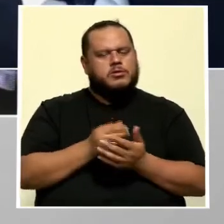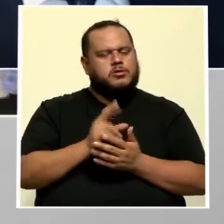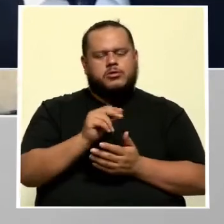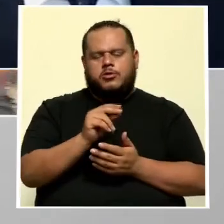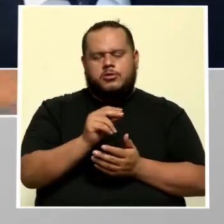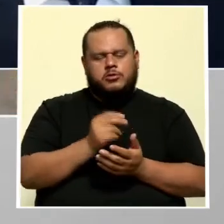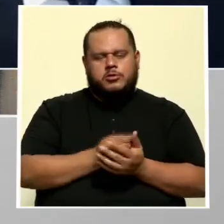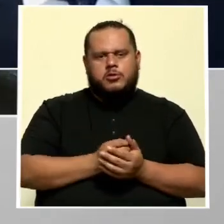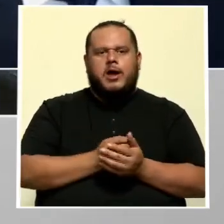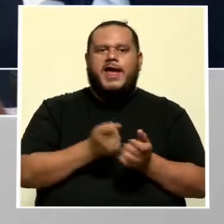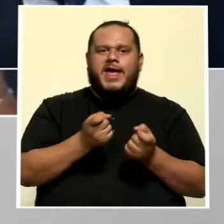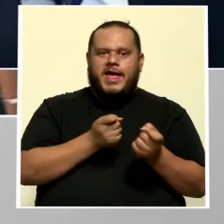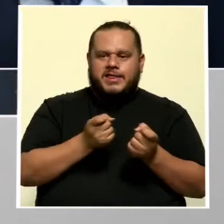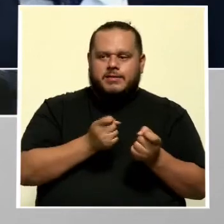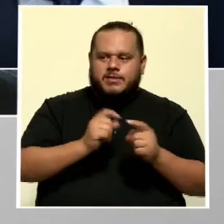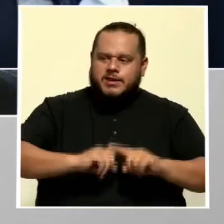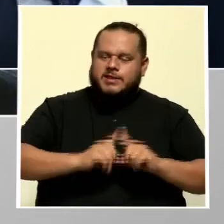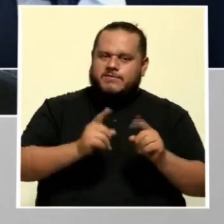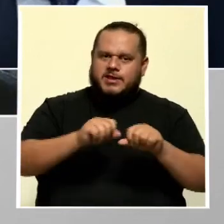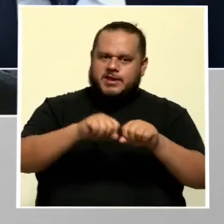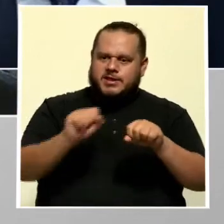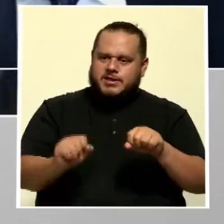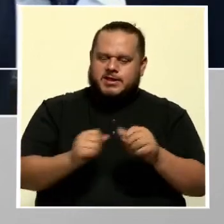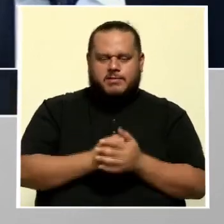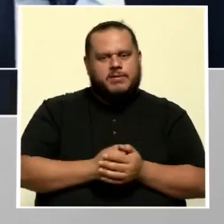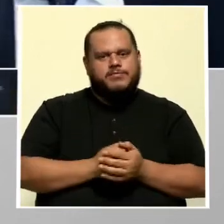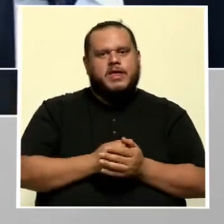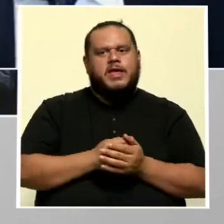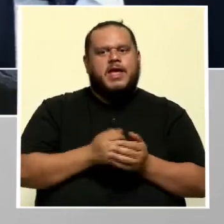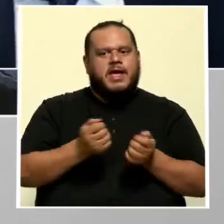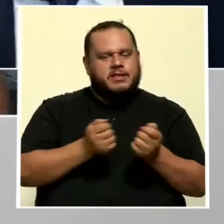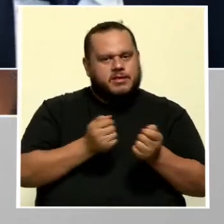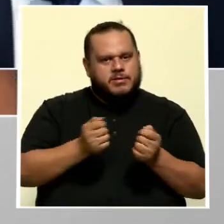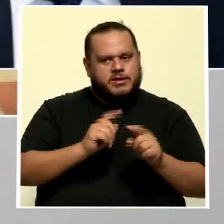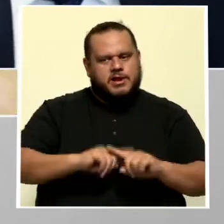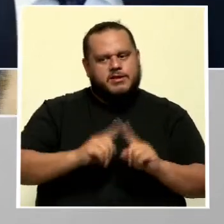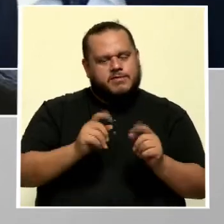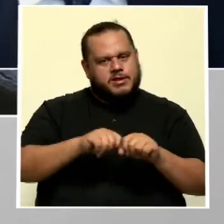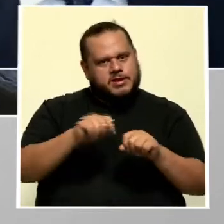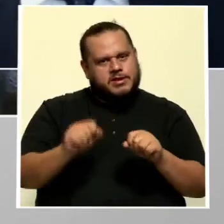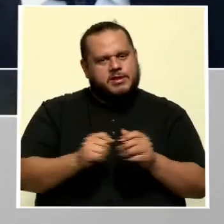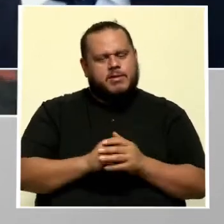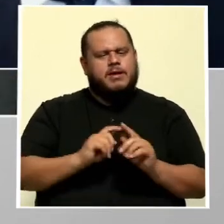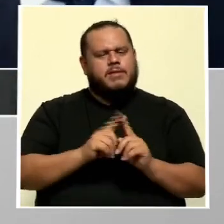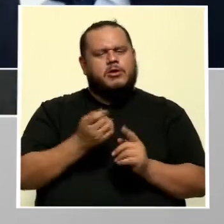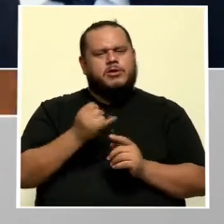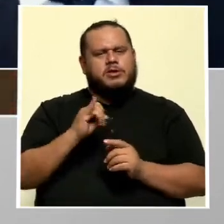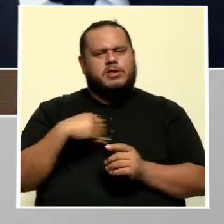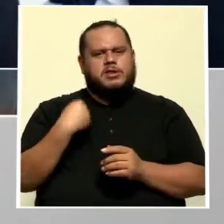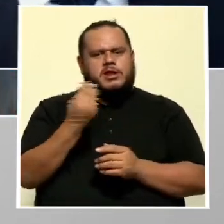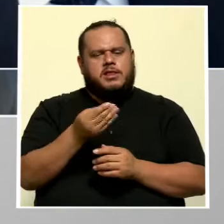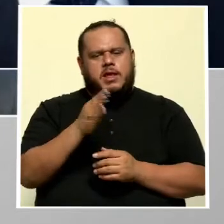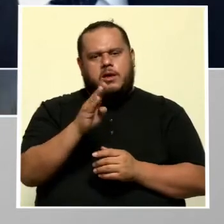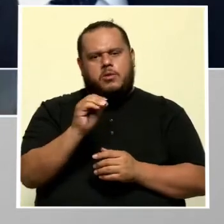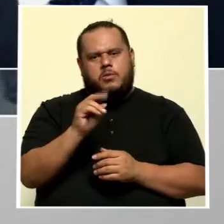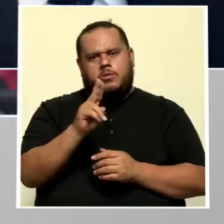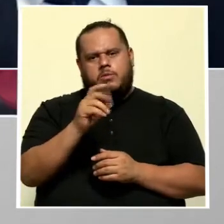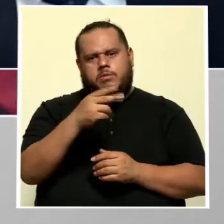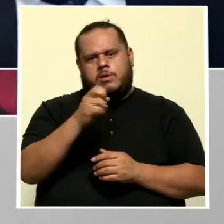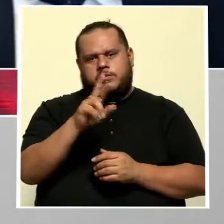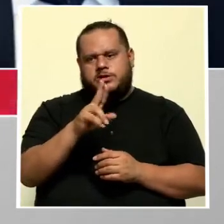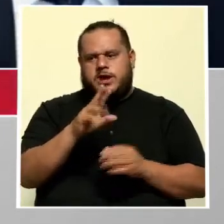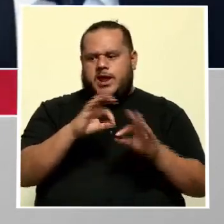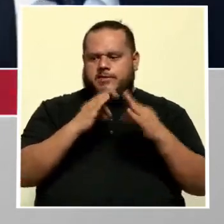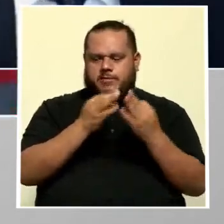es administrar diferente el sistema. Es administrar diferente el sistema. Pero si se le da un voucher a las